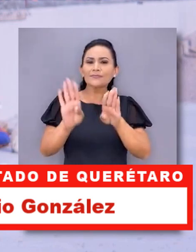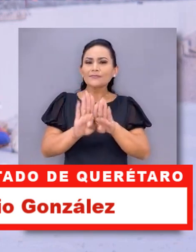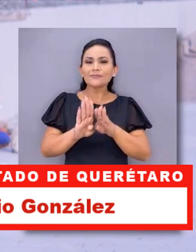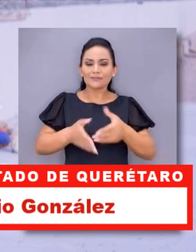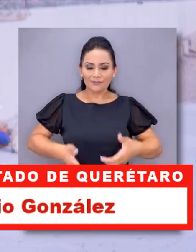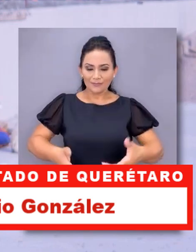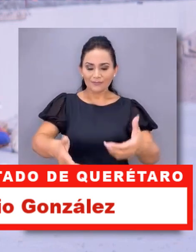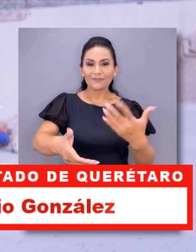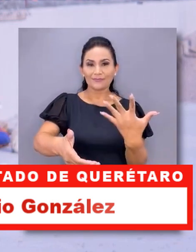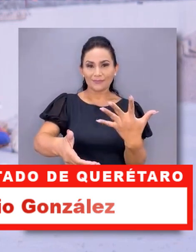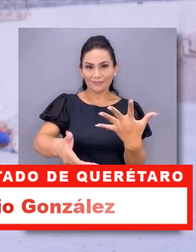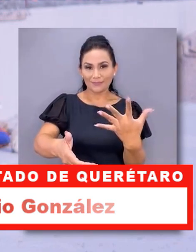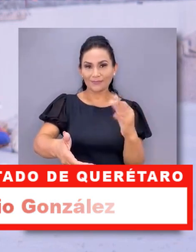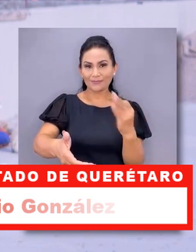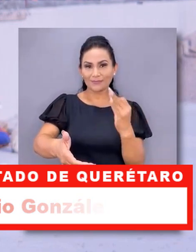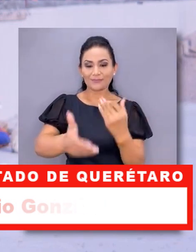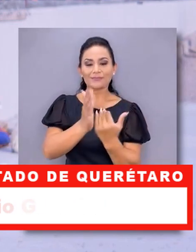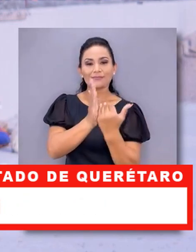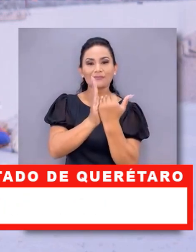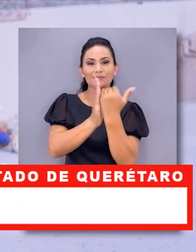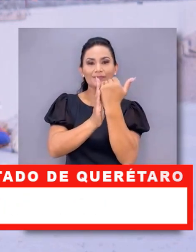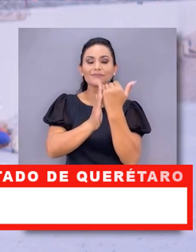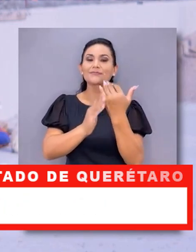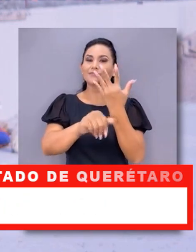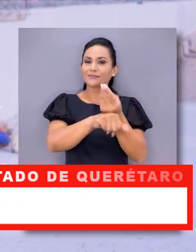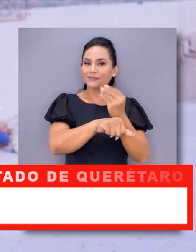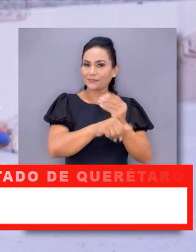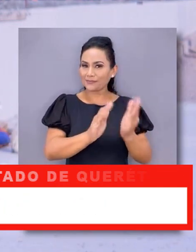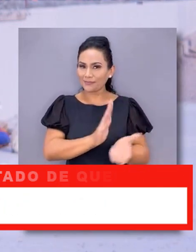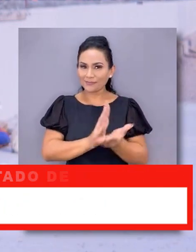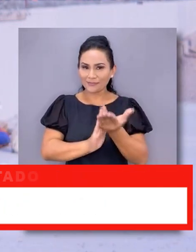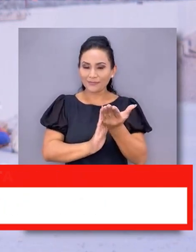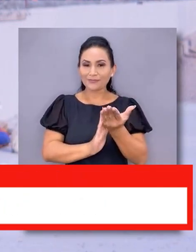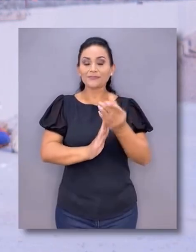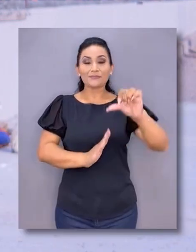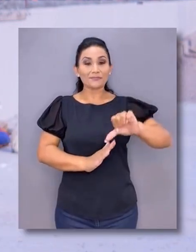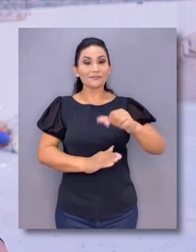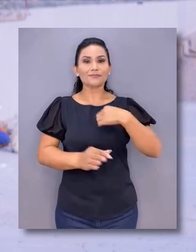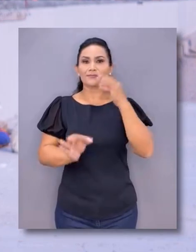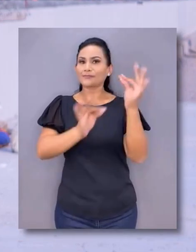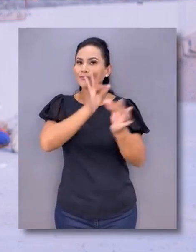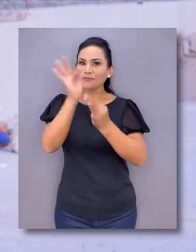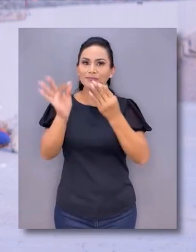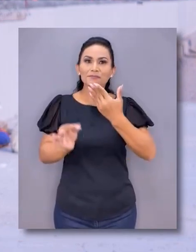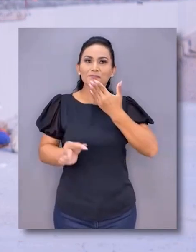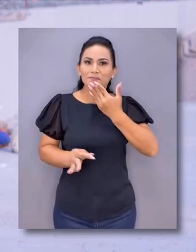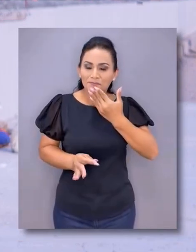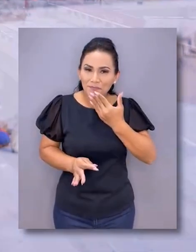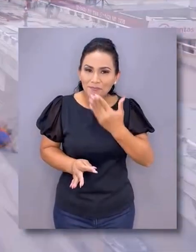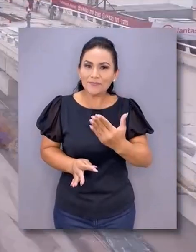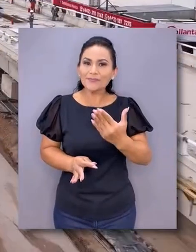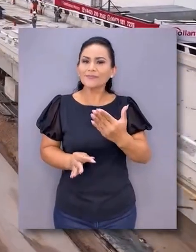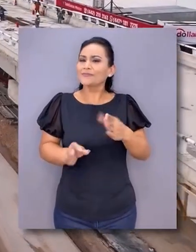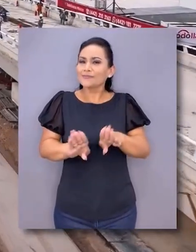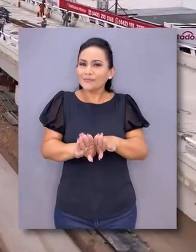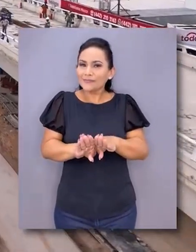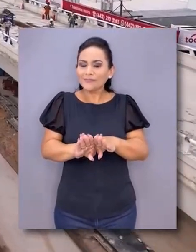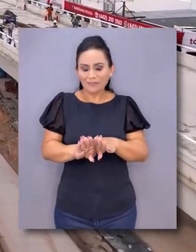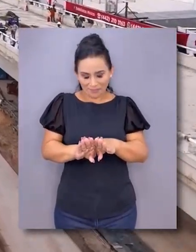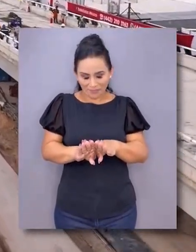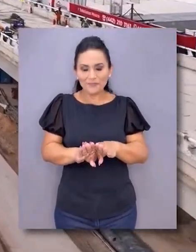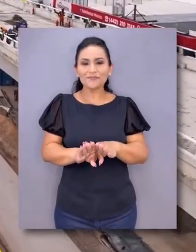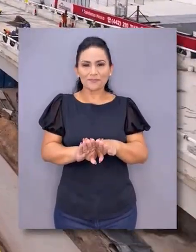con mucho gusto y con excelentes noticias sobre los avances de la reingeniería de Paseo 5 de Febrero.